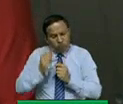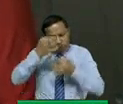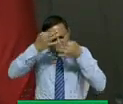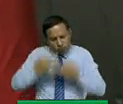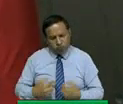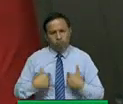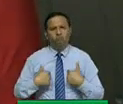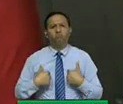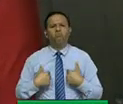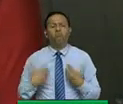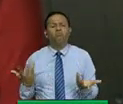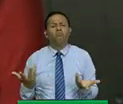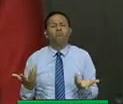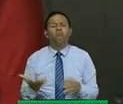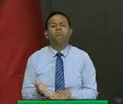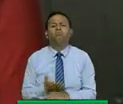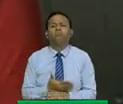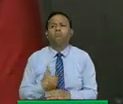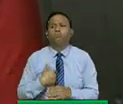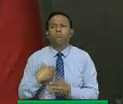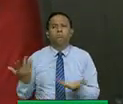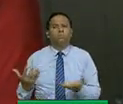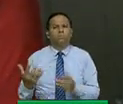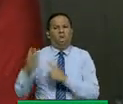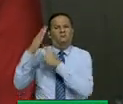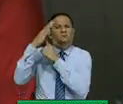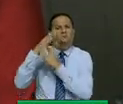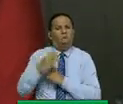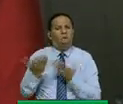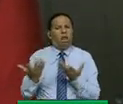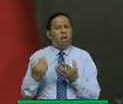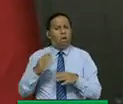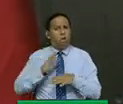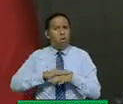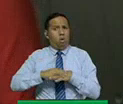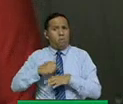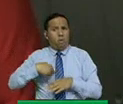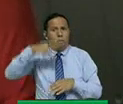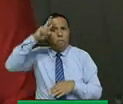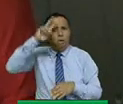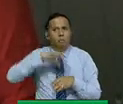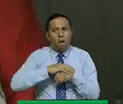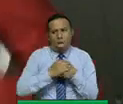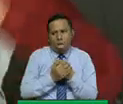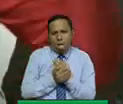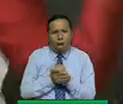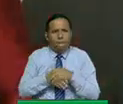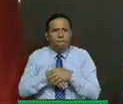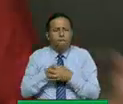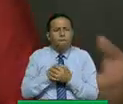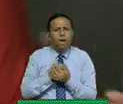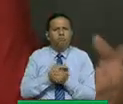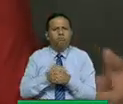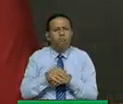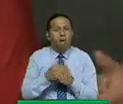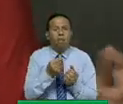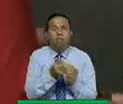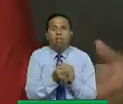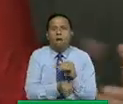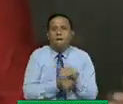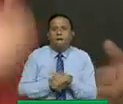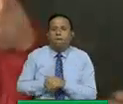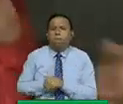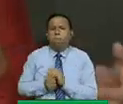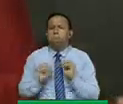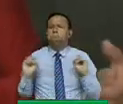mí no me están acusando por actos de corrupción, por diezmos. A mí